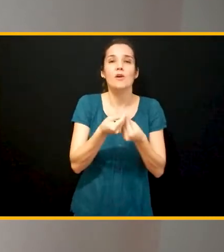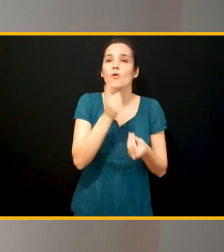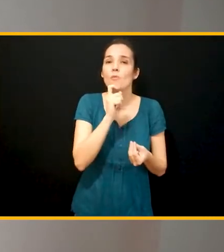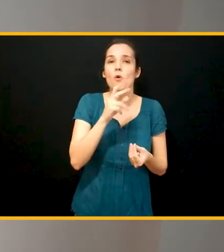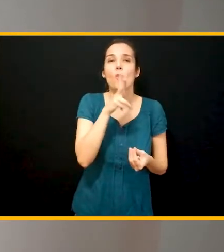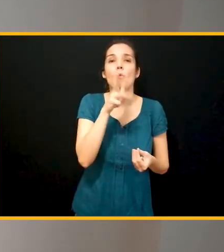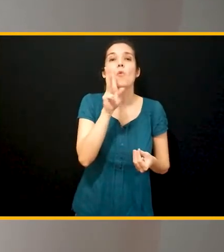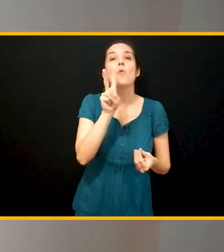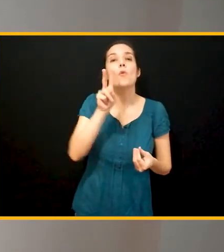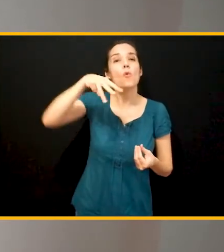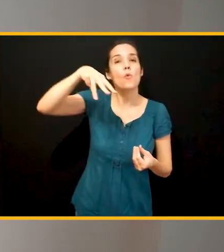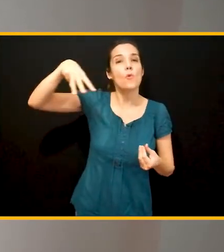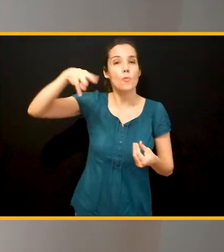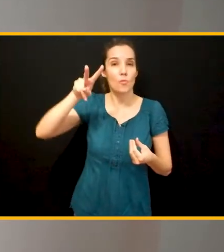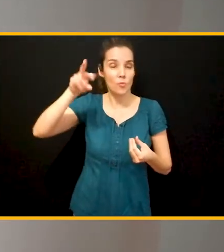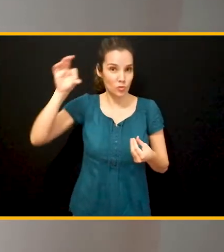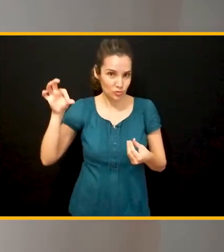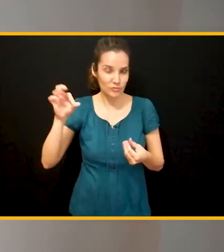Luego he cogido el tranvía hasta la nueva biblioteca.